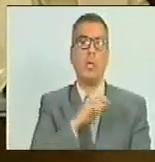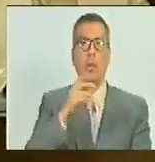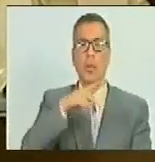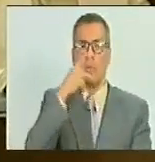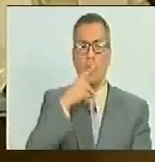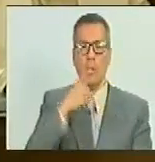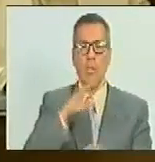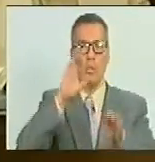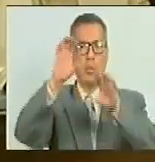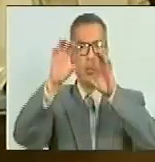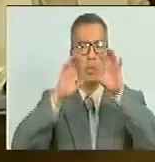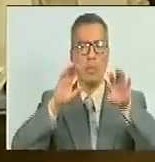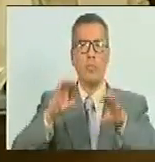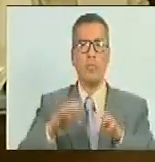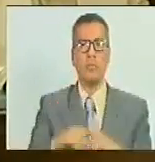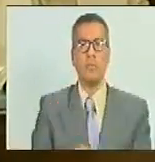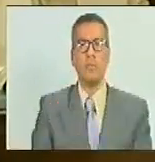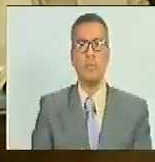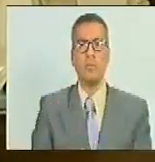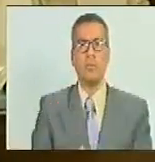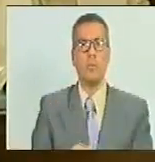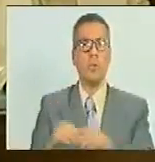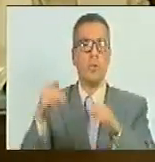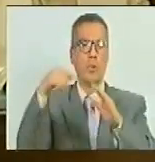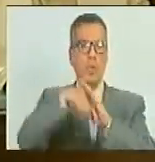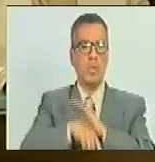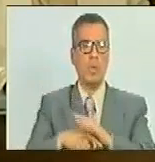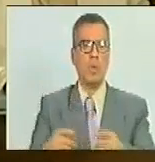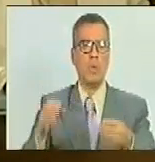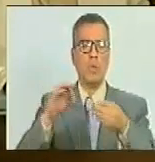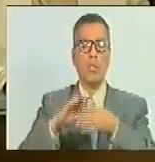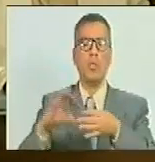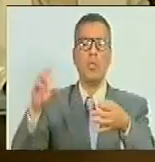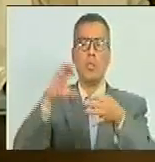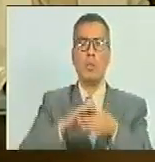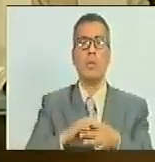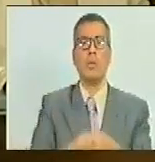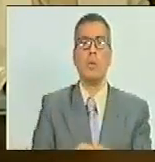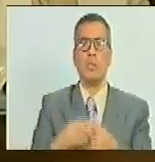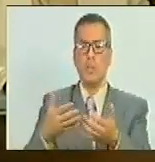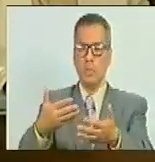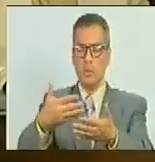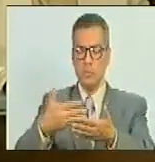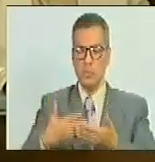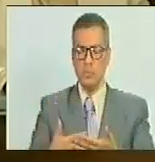Política Exterior, Soberanía e Integración recibió